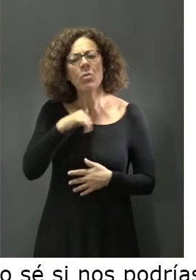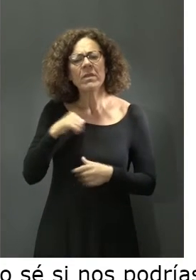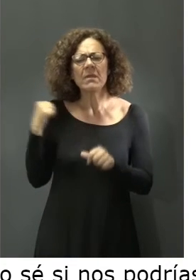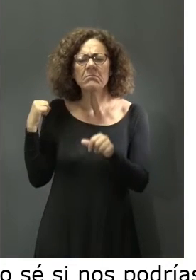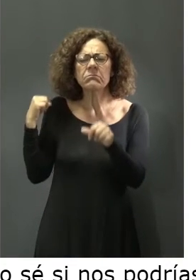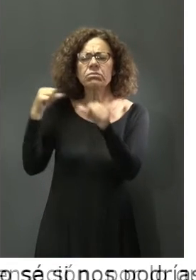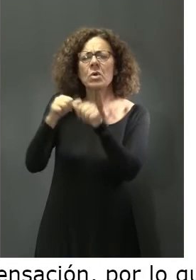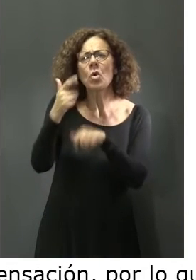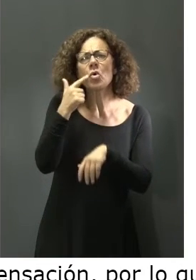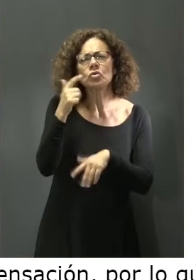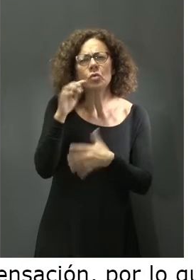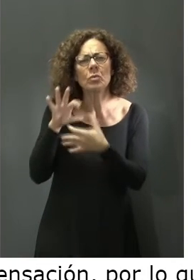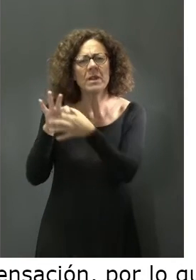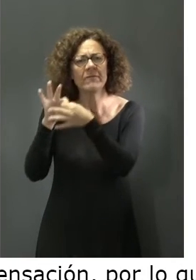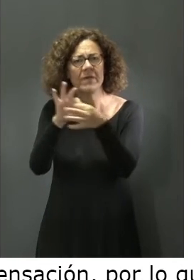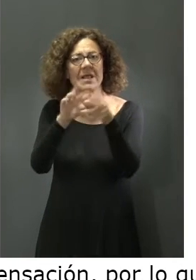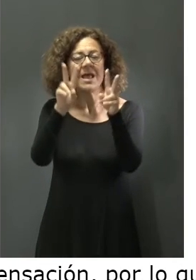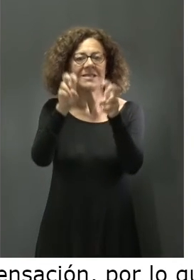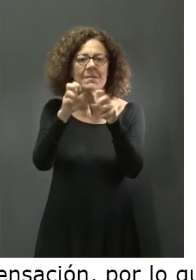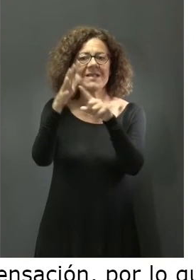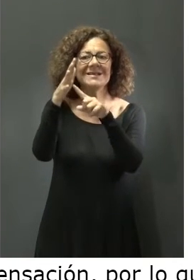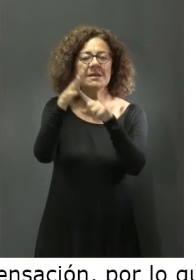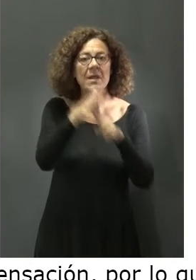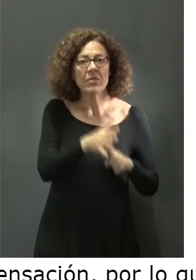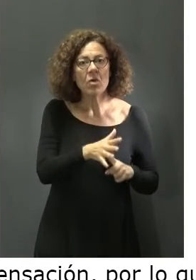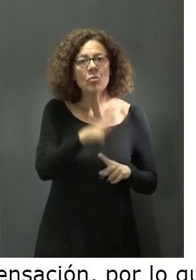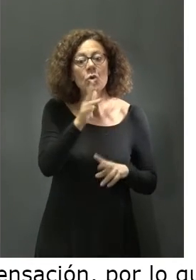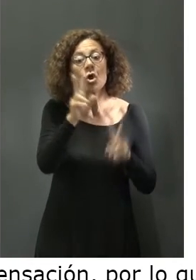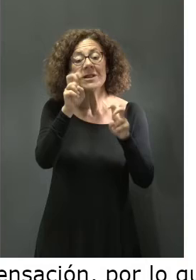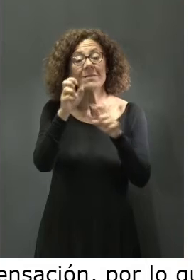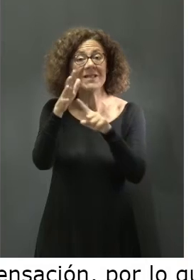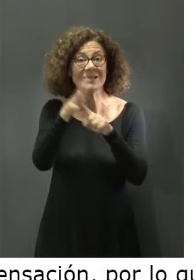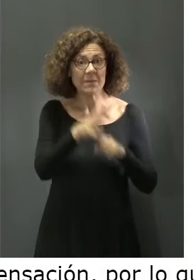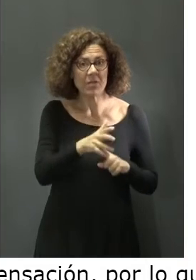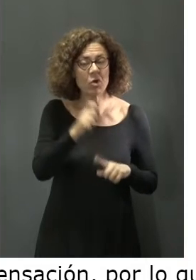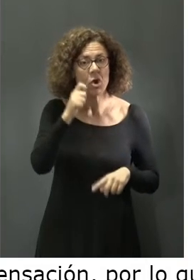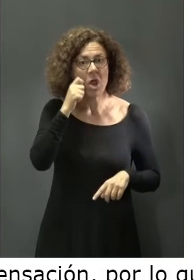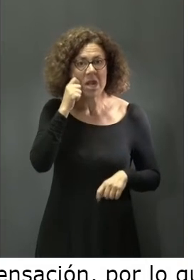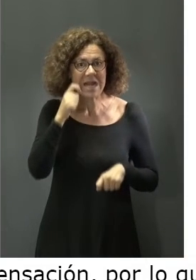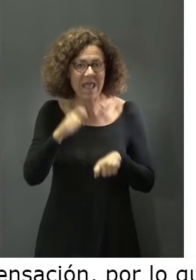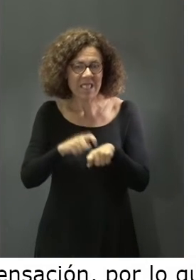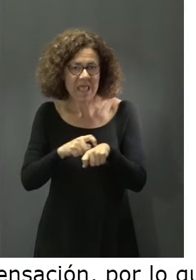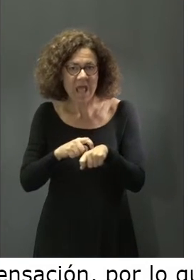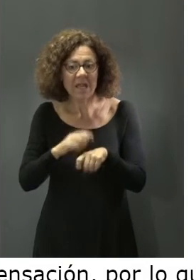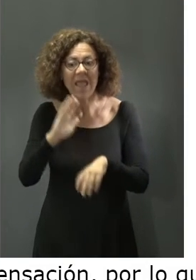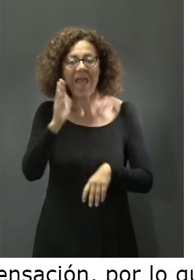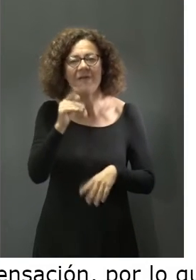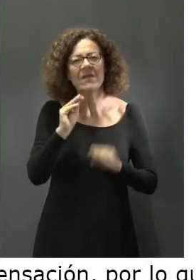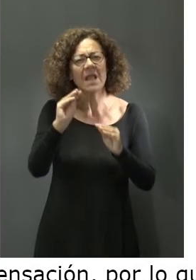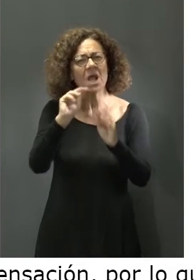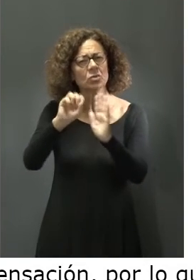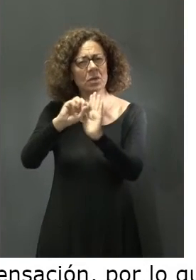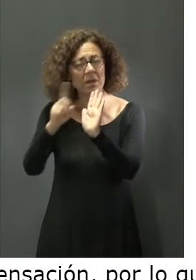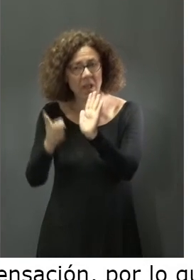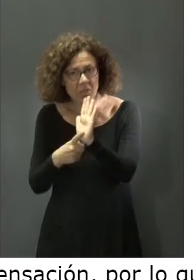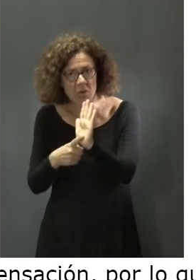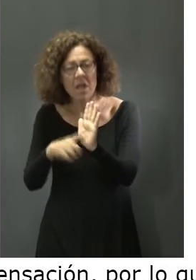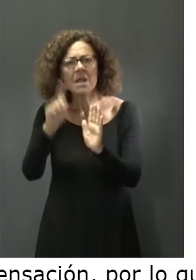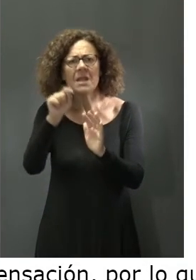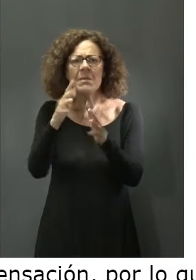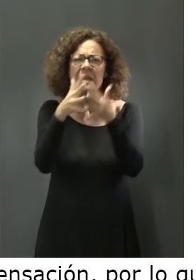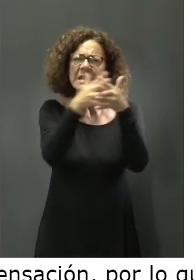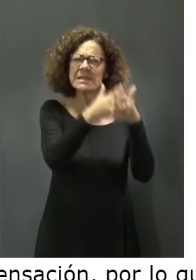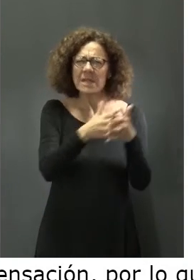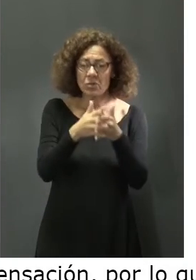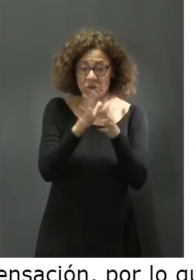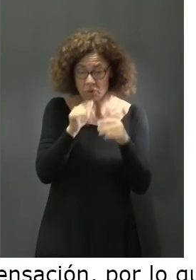tradición respecto a lo que son cuestiones de discriminación por temas de discriminación racial, ¿no?, que ha afectado a su legislación, pienso en Estados Unidos